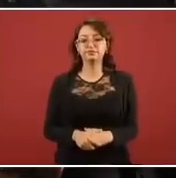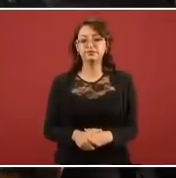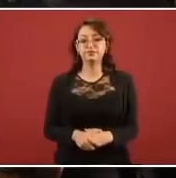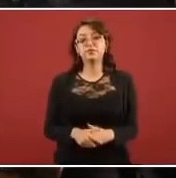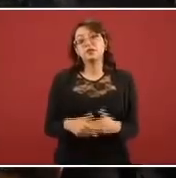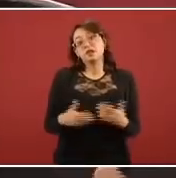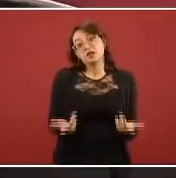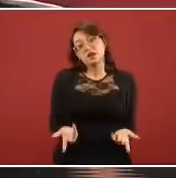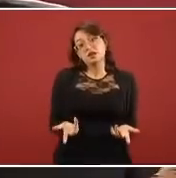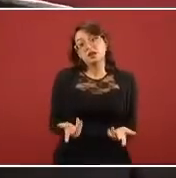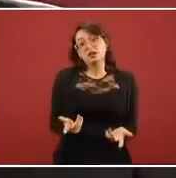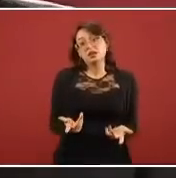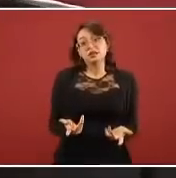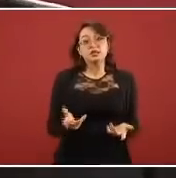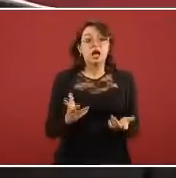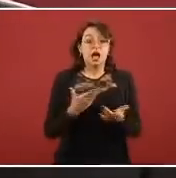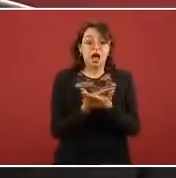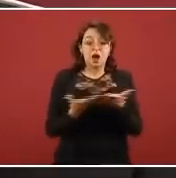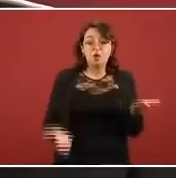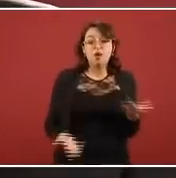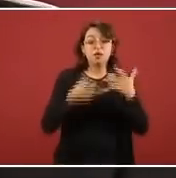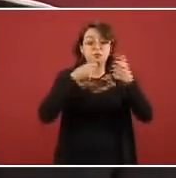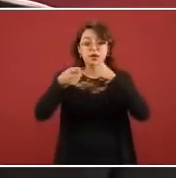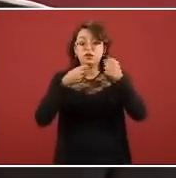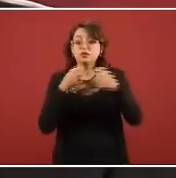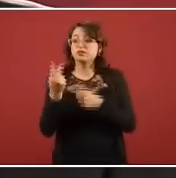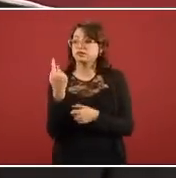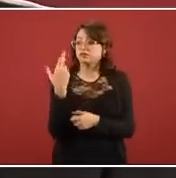Ya la relación con los medios es otra.